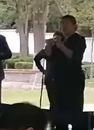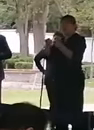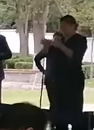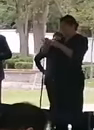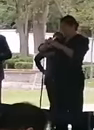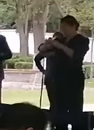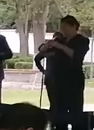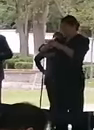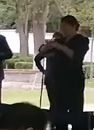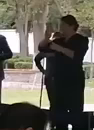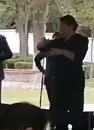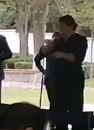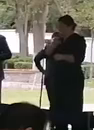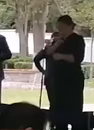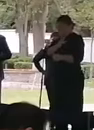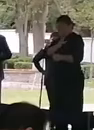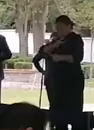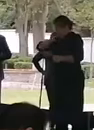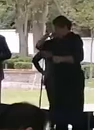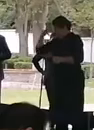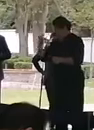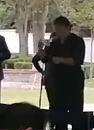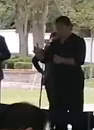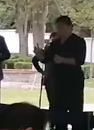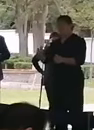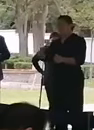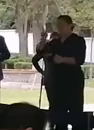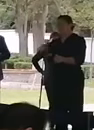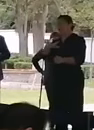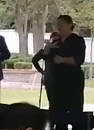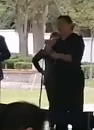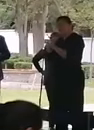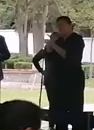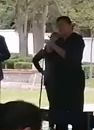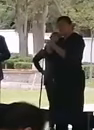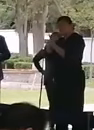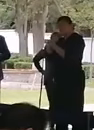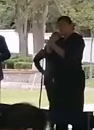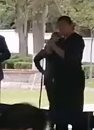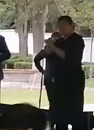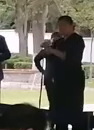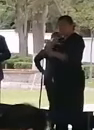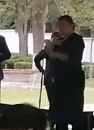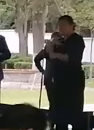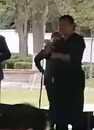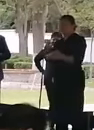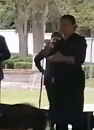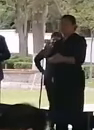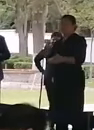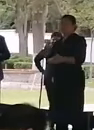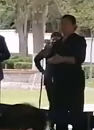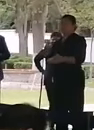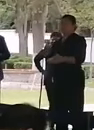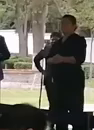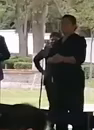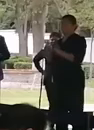doloroso, tenemos las investigaciones y los que están en